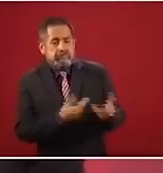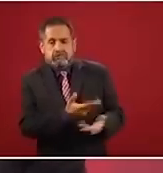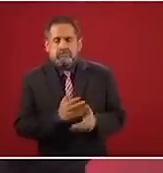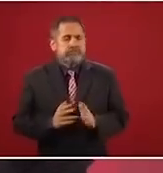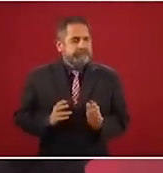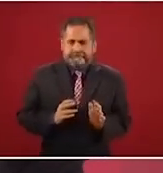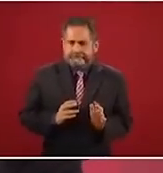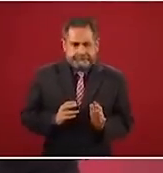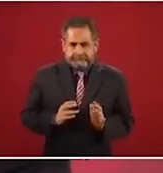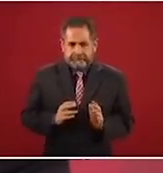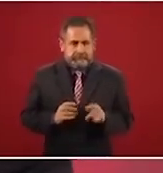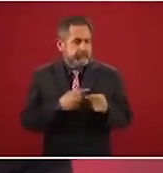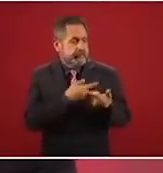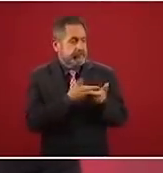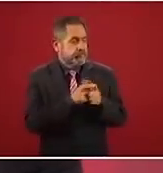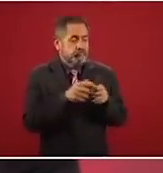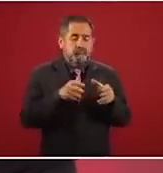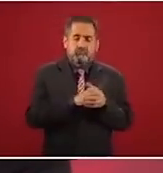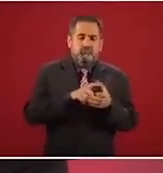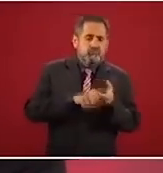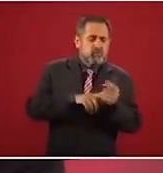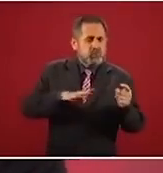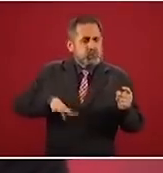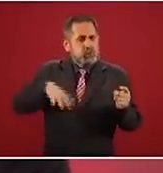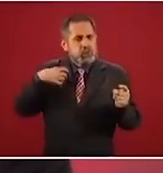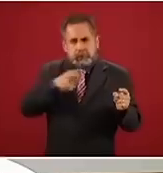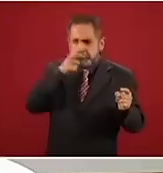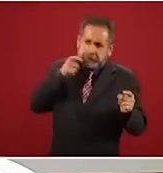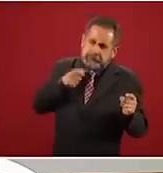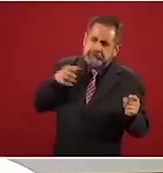de una minoría rapaz.